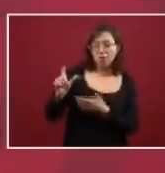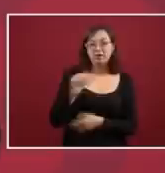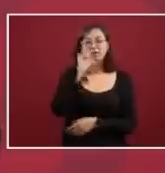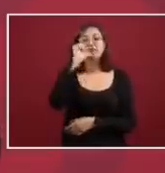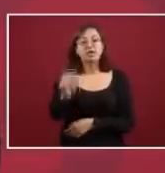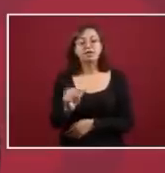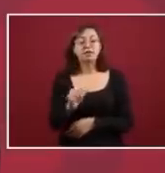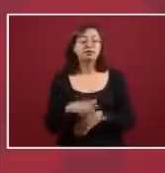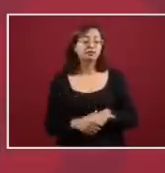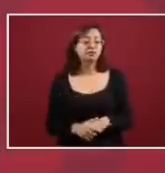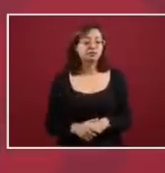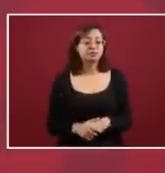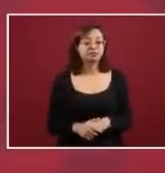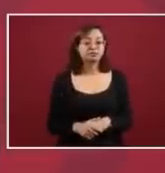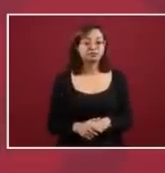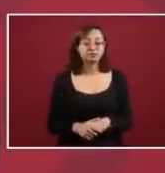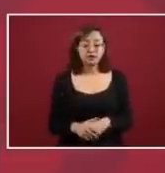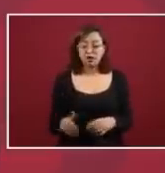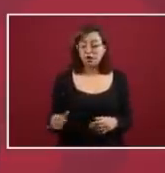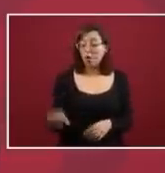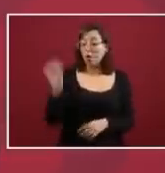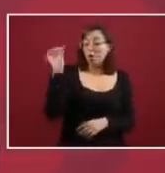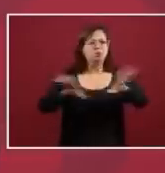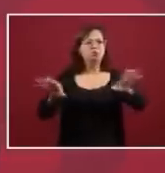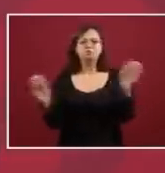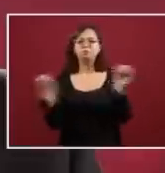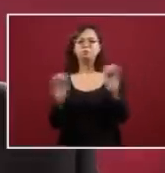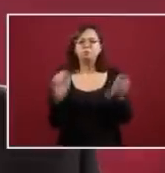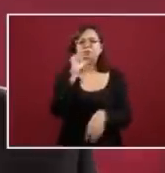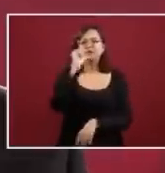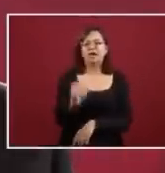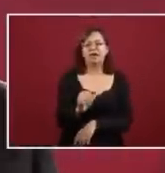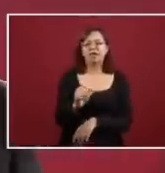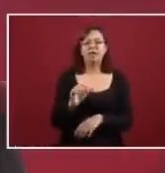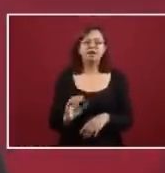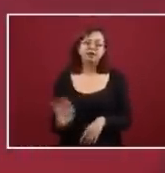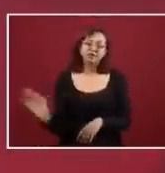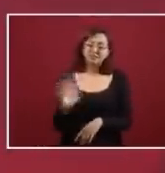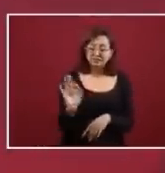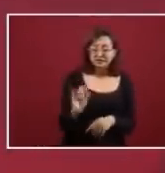en los periódicos, ni en los medios, o en algunos